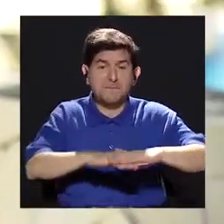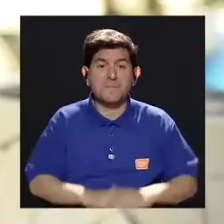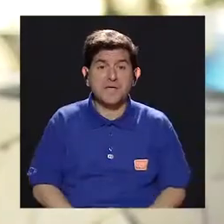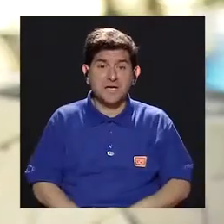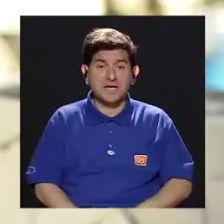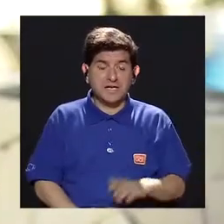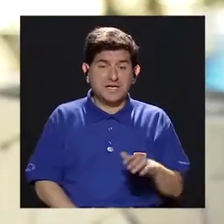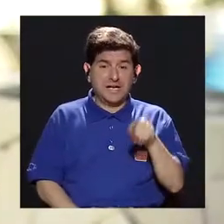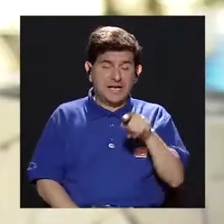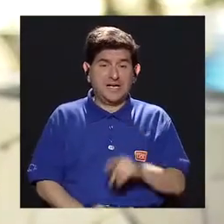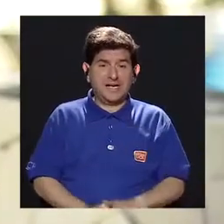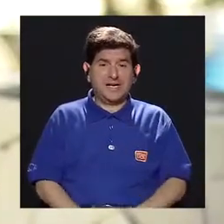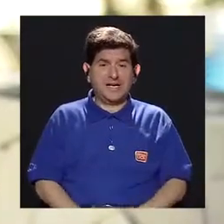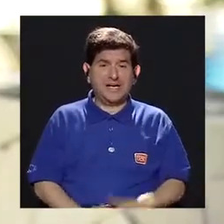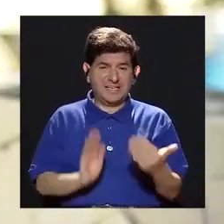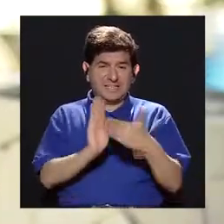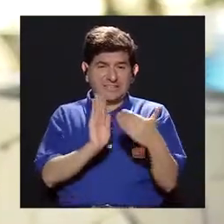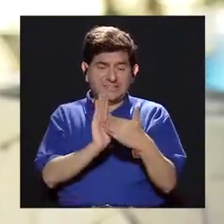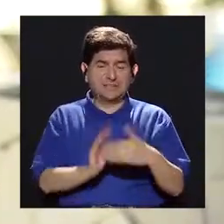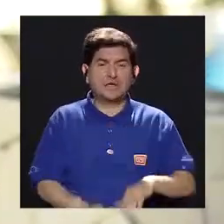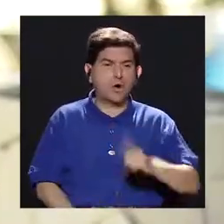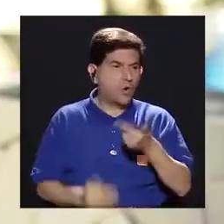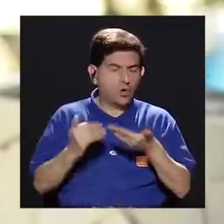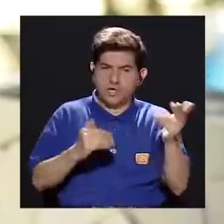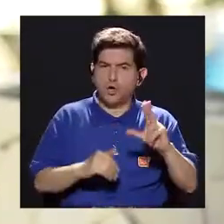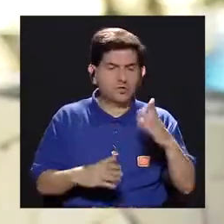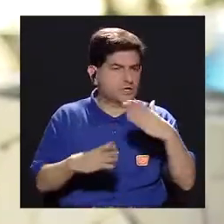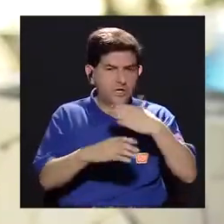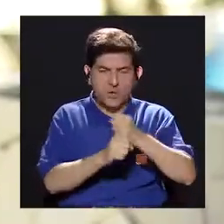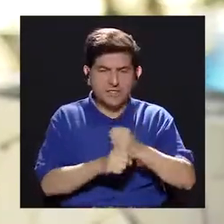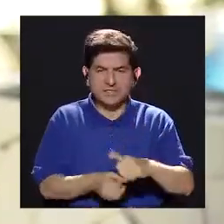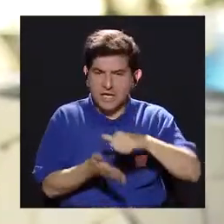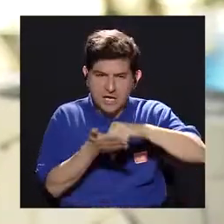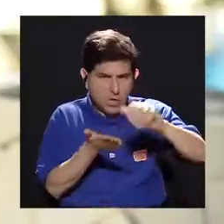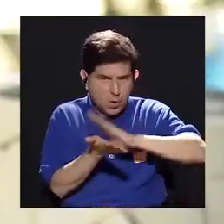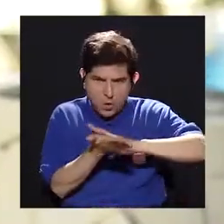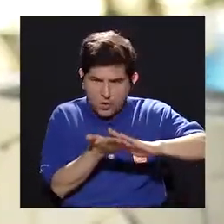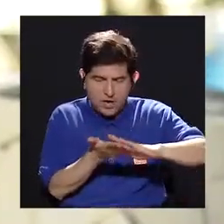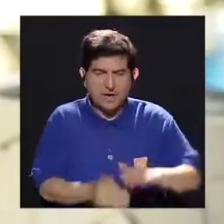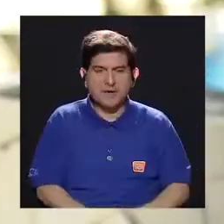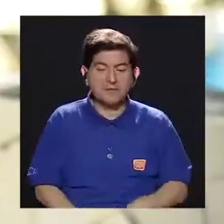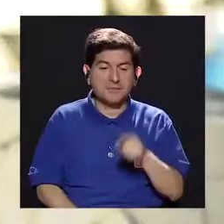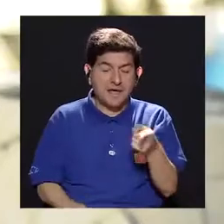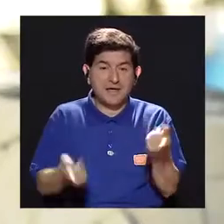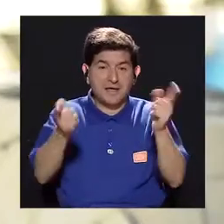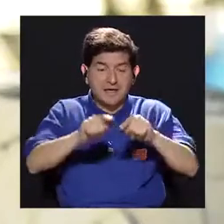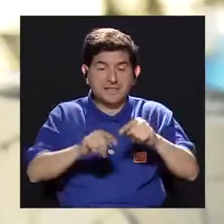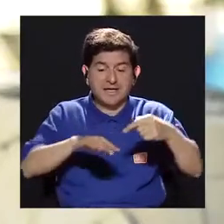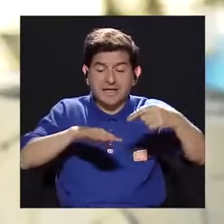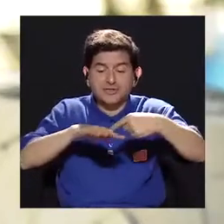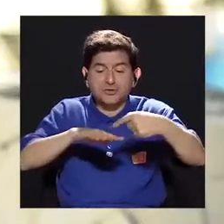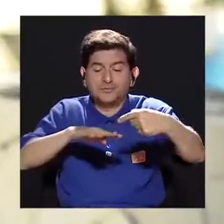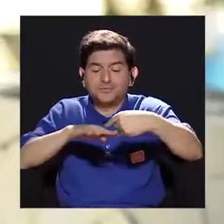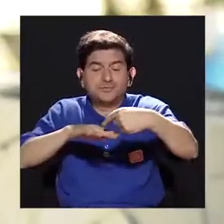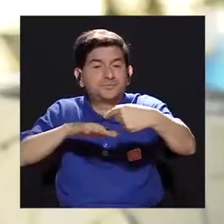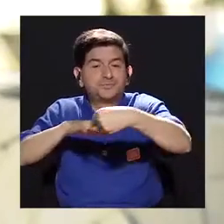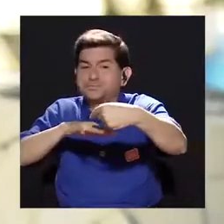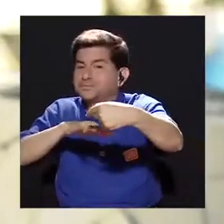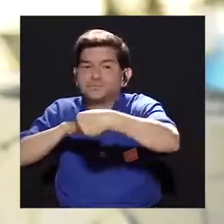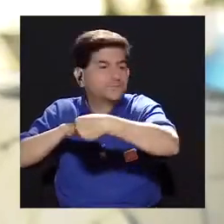pie, ciertas cosas. Otra cosa que no debemos hacer, hablando de las cremas, es untarnos cremas entre los